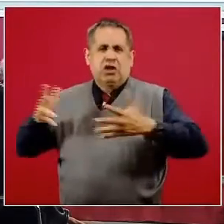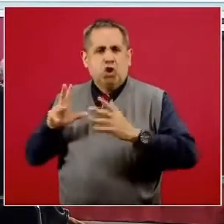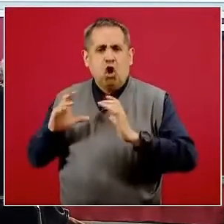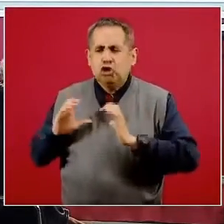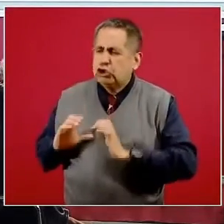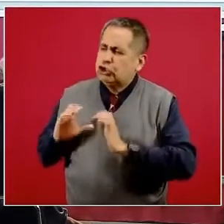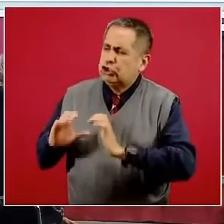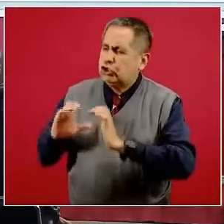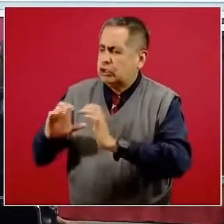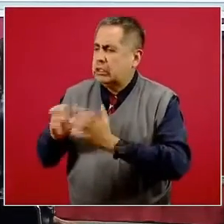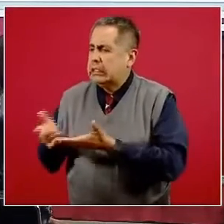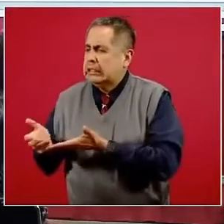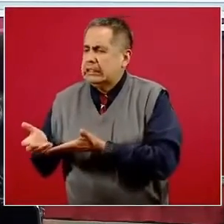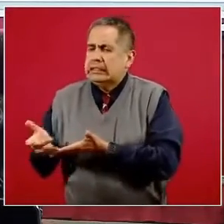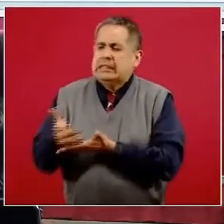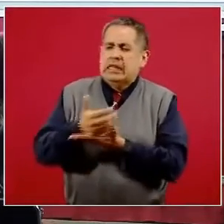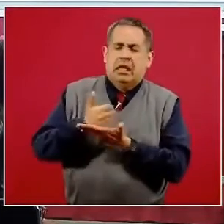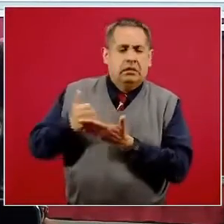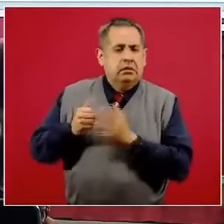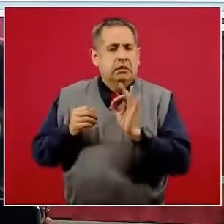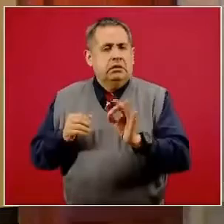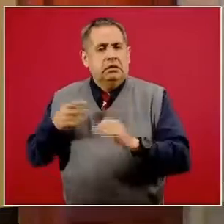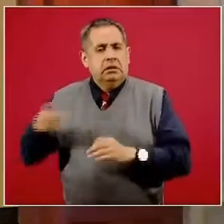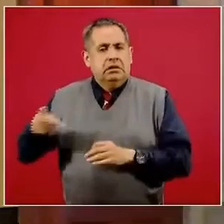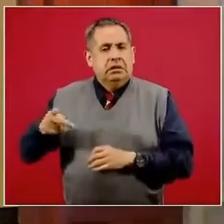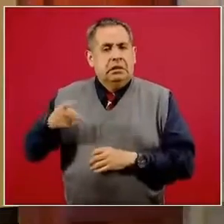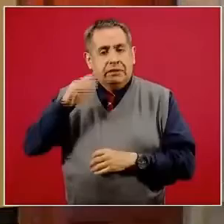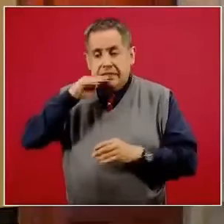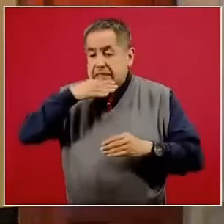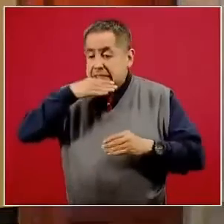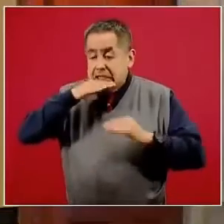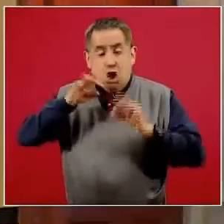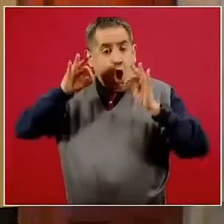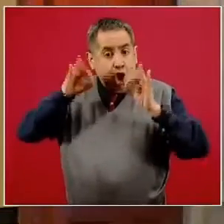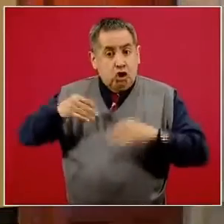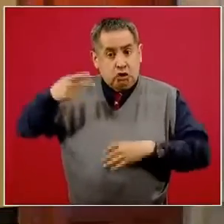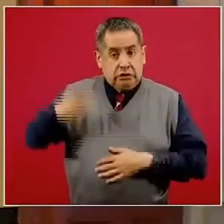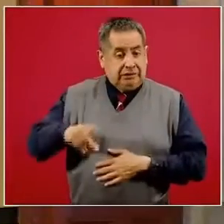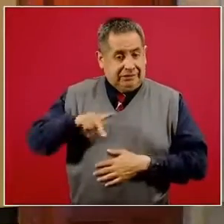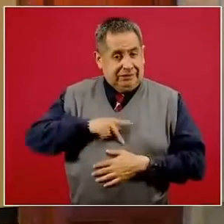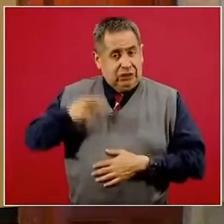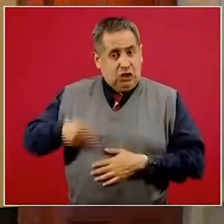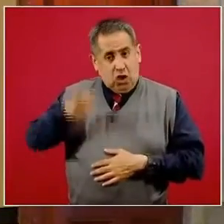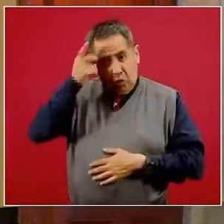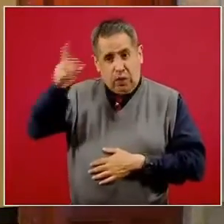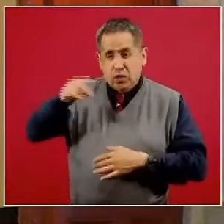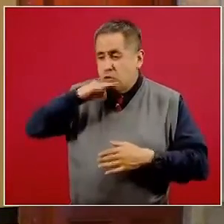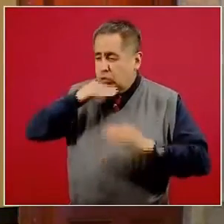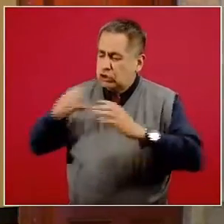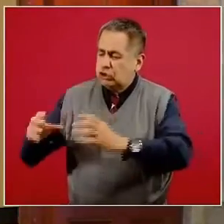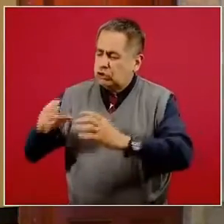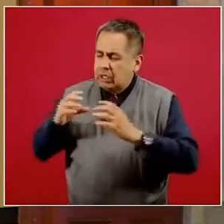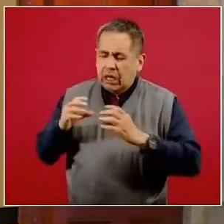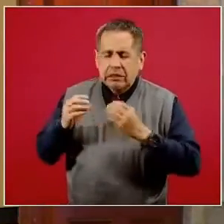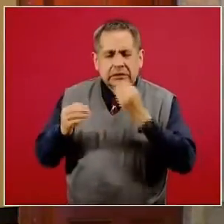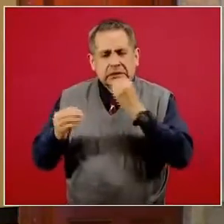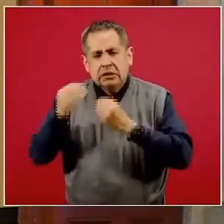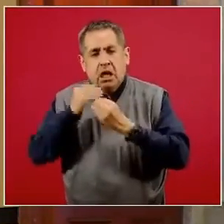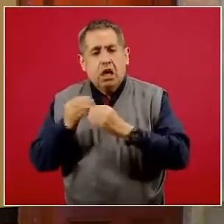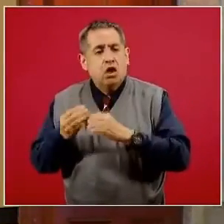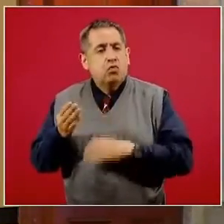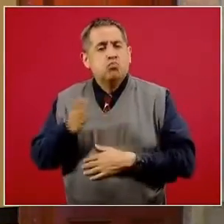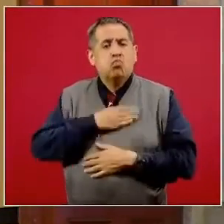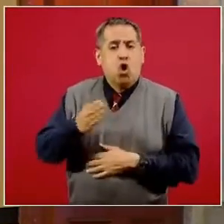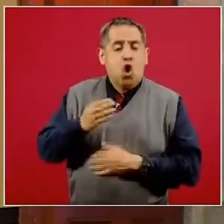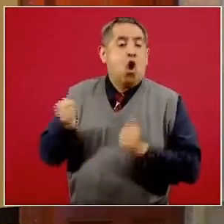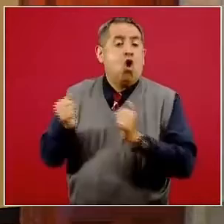les valía la pena porque, como dicen las madres campesinas, el maíz nativo, nuestro maíz nativo criollo, no solamente alimenta,